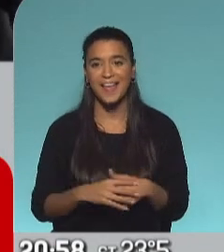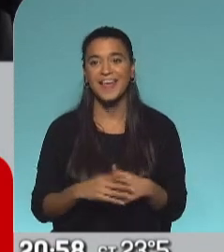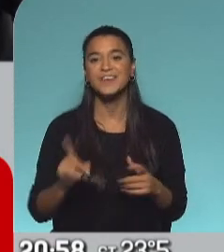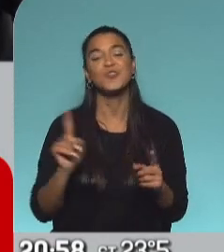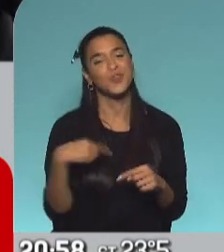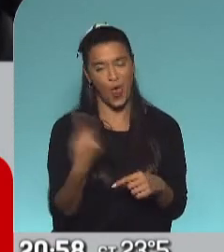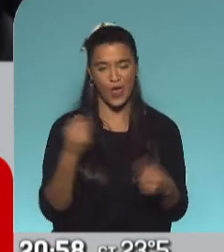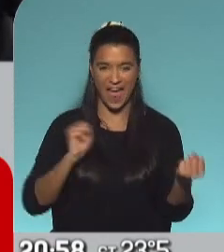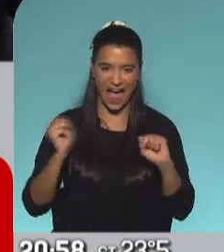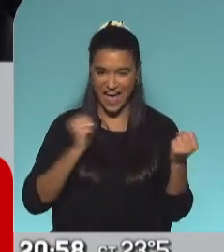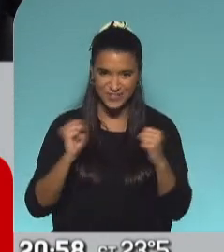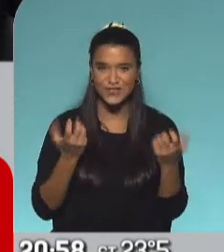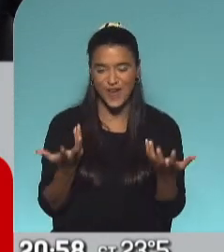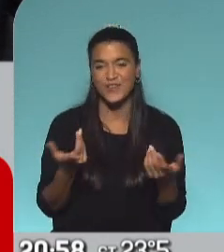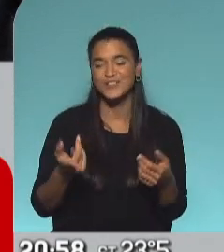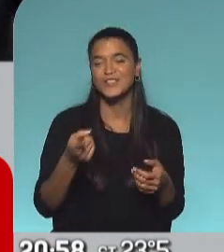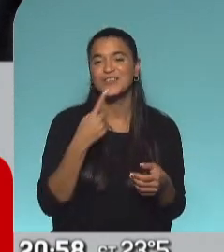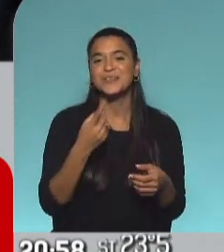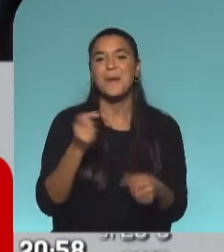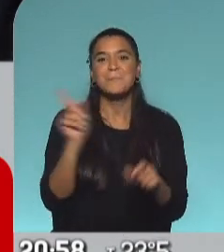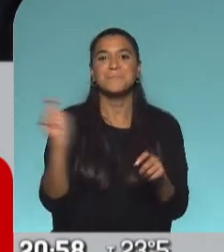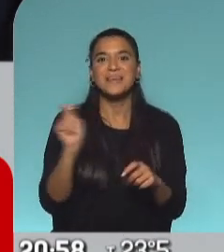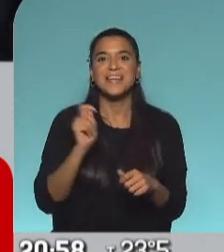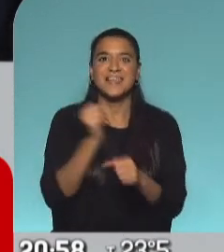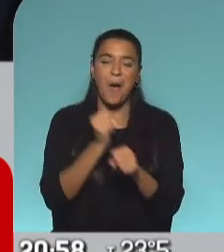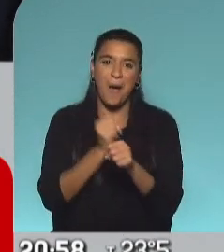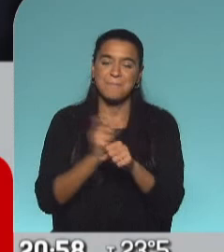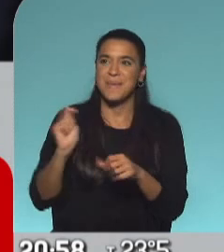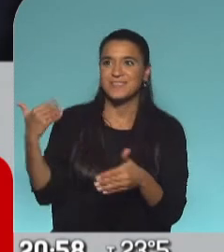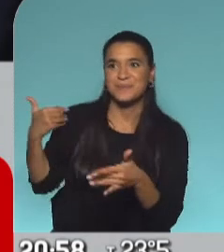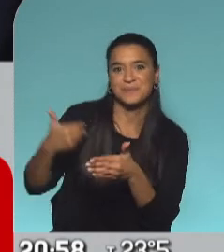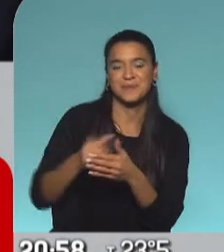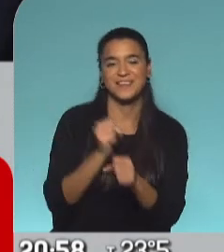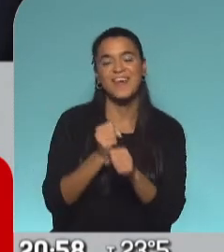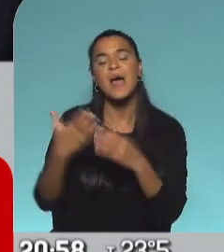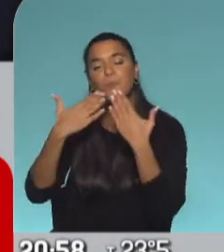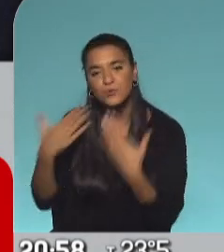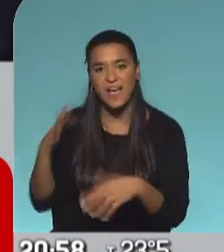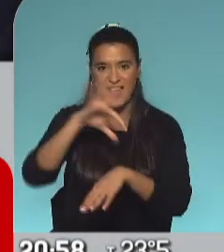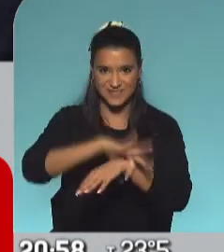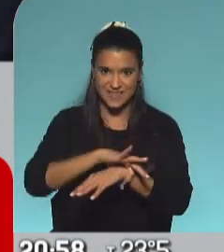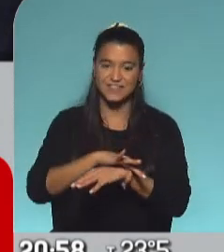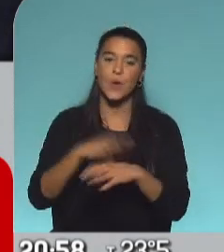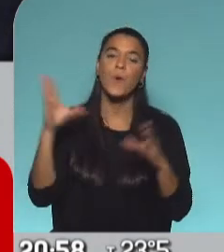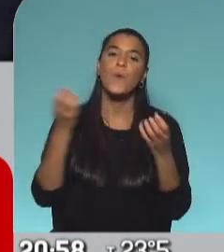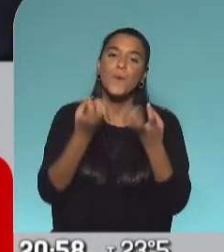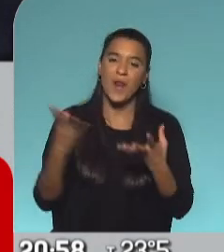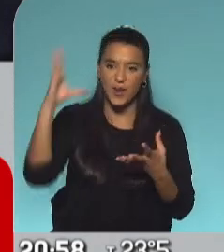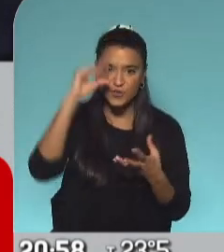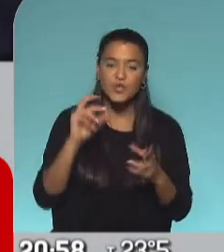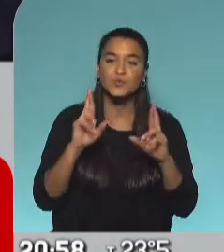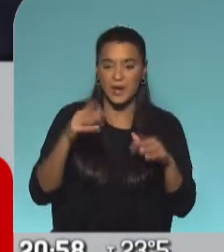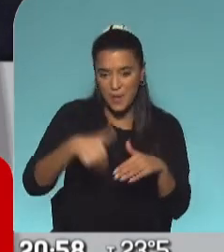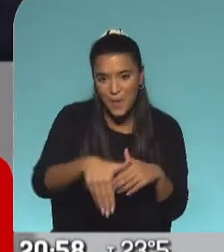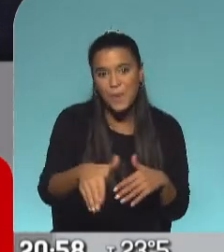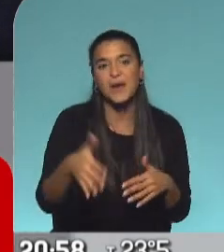Estamos todos ansiosos. Imagínate los que venimos trabajando hace meses en esas medidas. Imaginamos. Bueno, muchísimas gracias, Santiago Cafiero. Buenas noches. Suerte en lo que